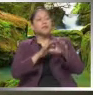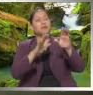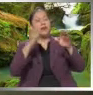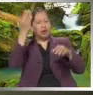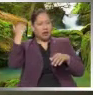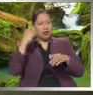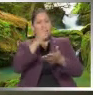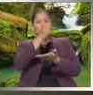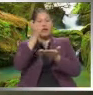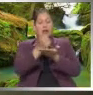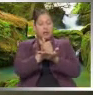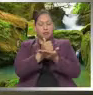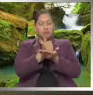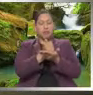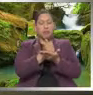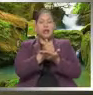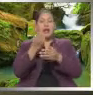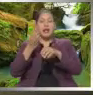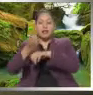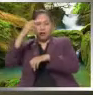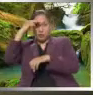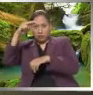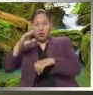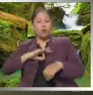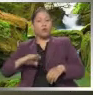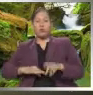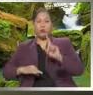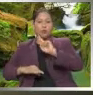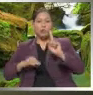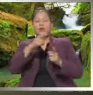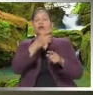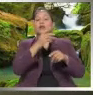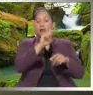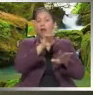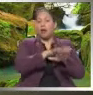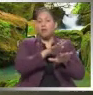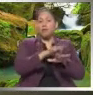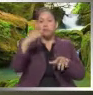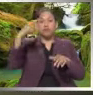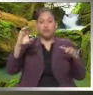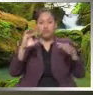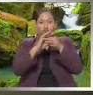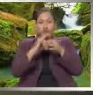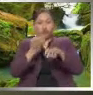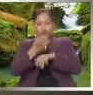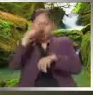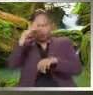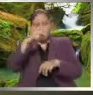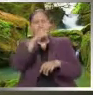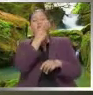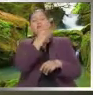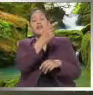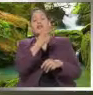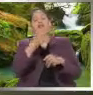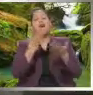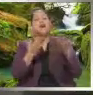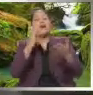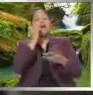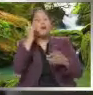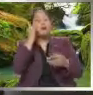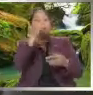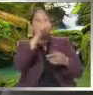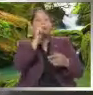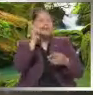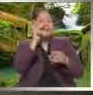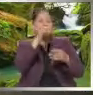fue la capital del Estado de México. Sí, le dicen el pequeño Vaticano, y todo esto que nos cuentas es importante porque ahora lo podemos recorrer este fin de